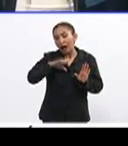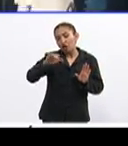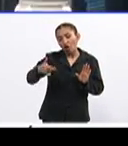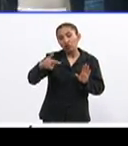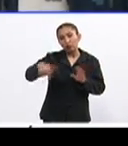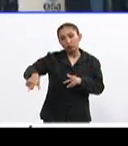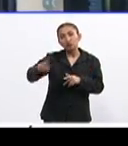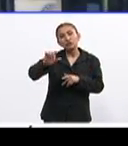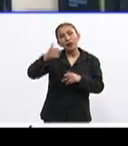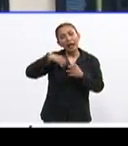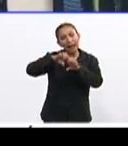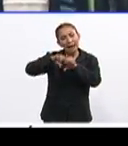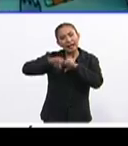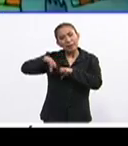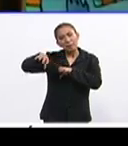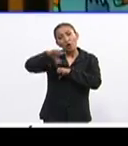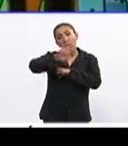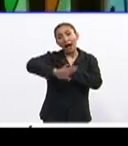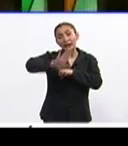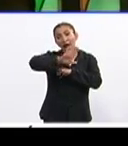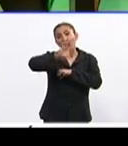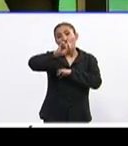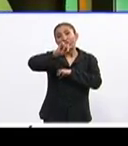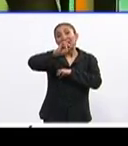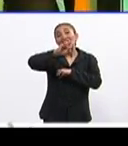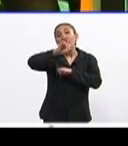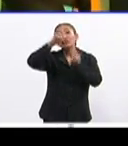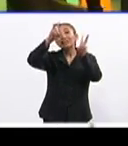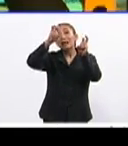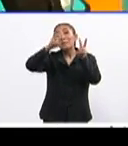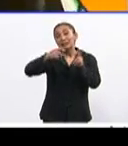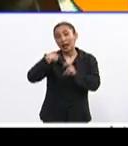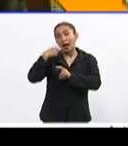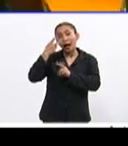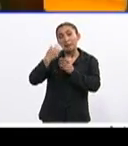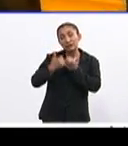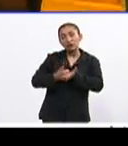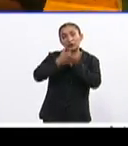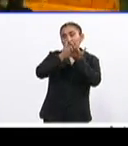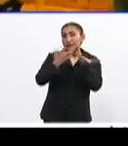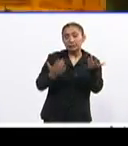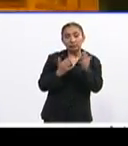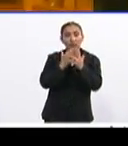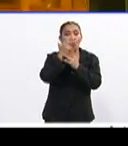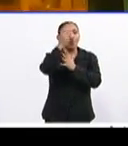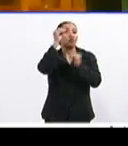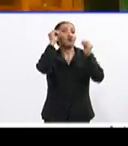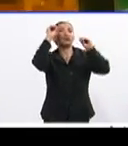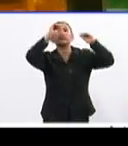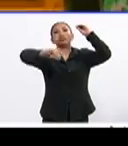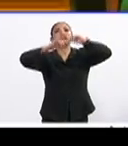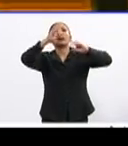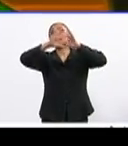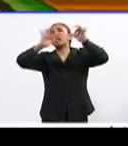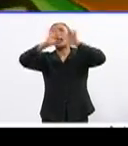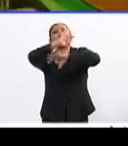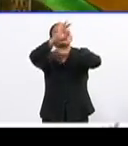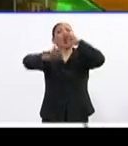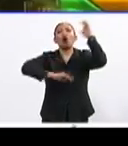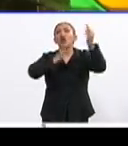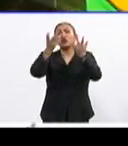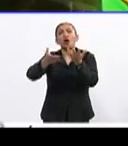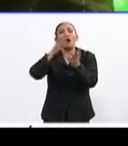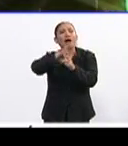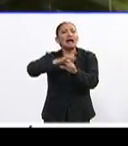tenemos muchísimos otros equipos, que es el área de contenidos, que son los que nos ayudan. A veces nosotros nos elevamos demasiado y queremos explicar